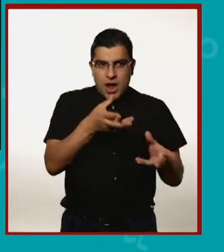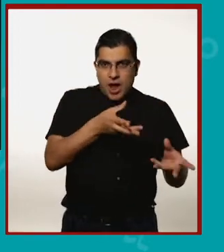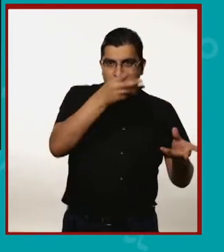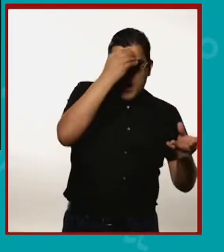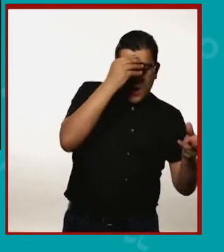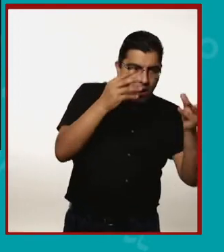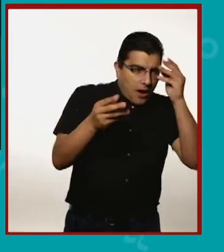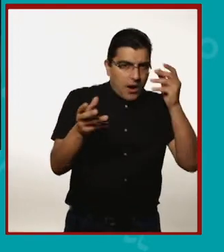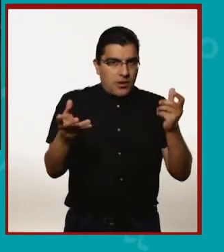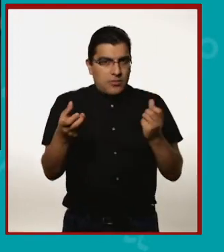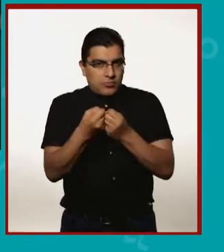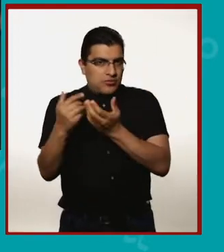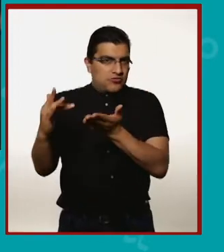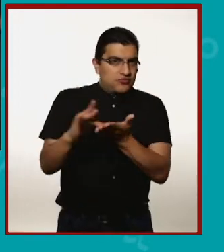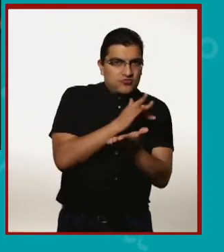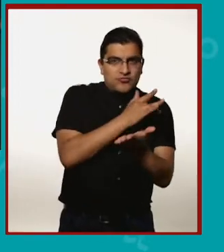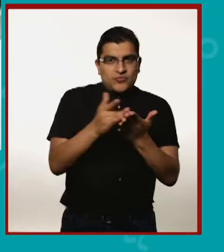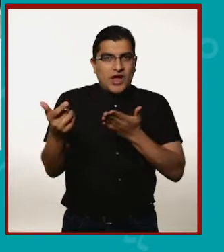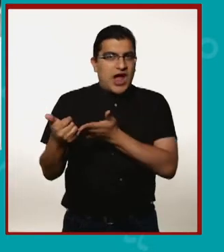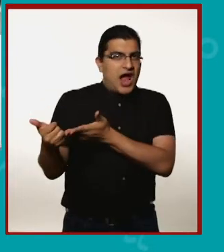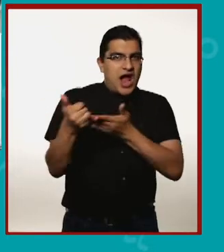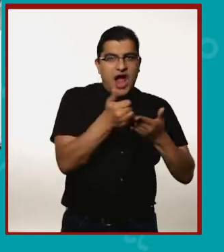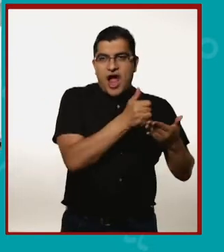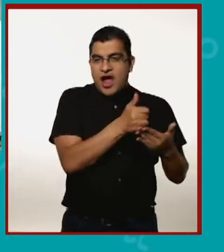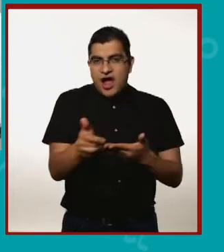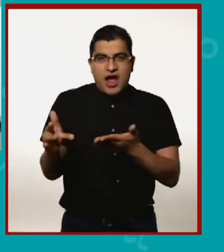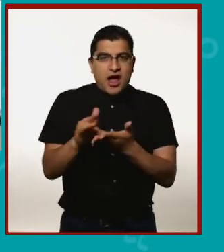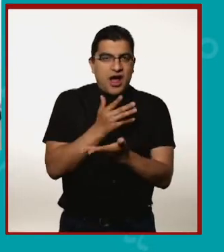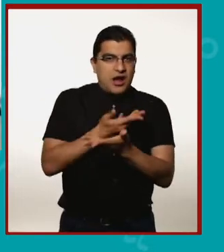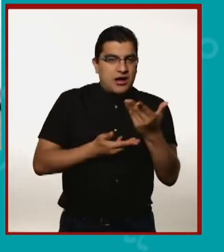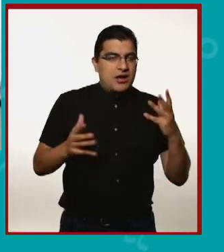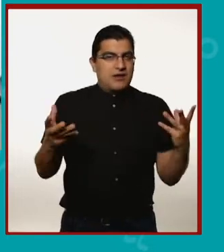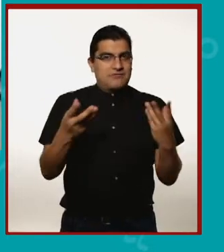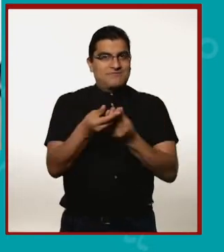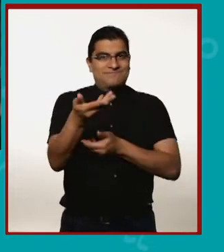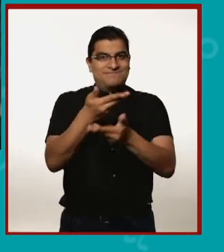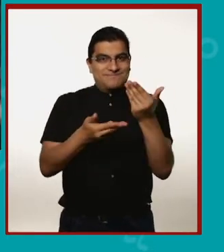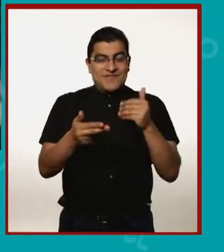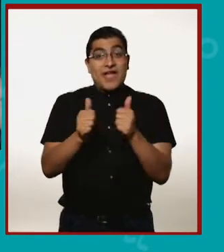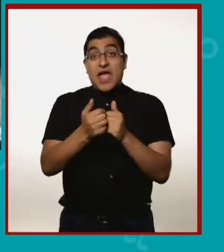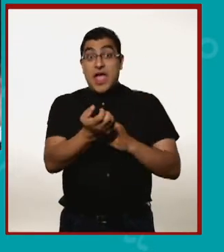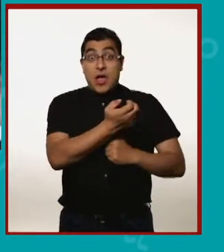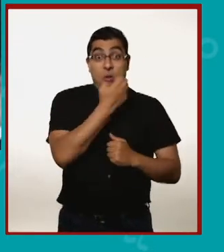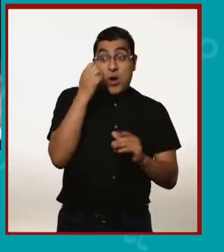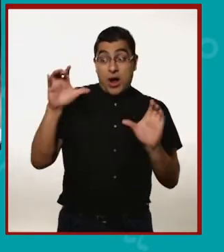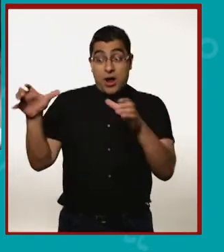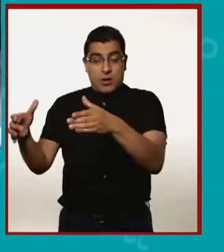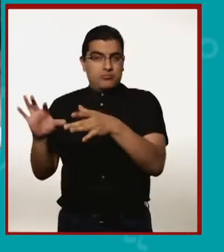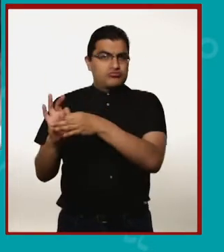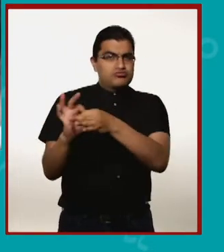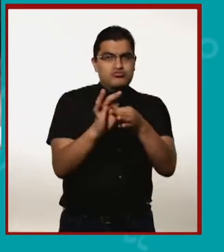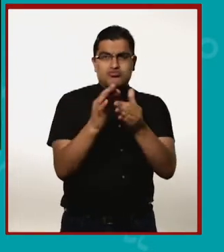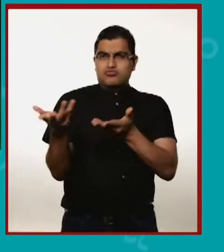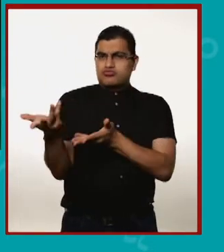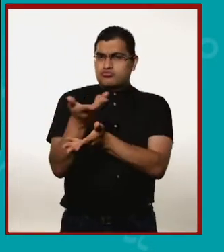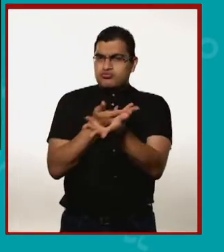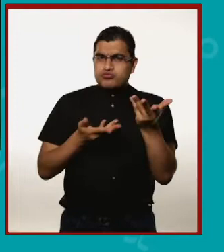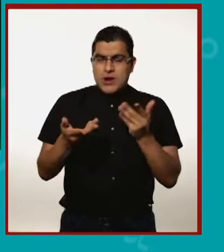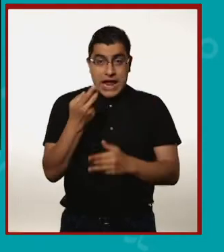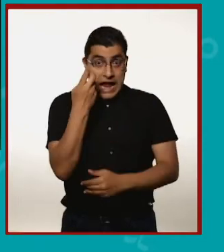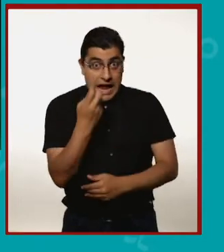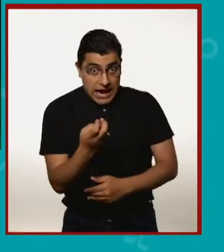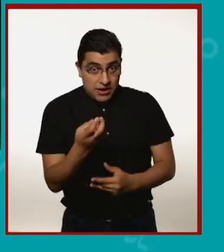escuela comprenderse, solidarizarse y cooperar entre sí. El diálogo entre escuela y comunidad es